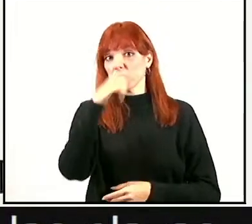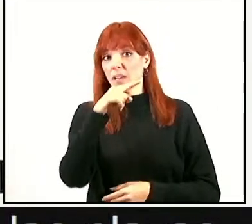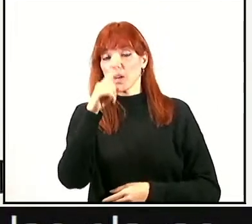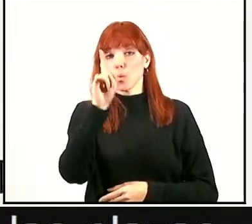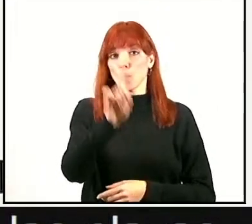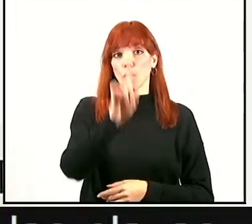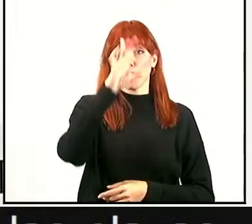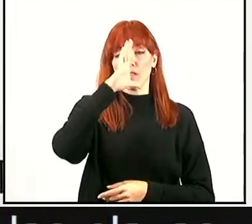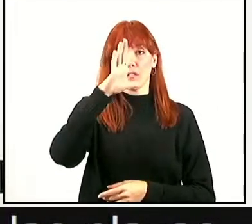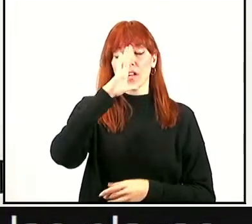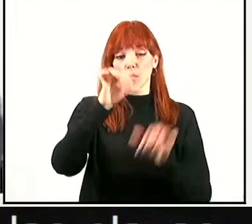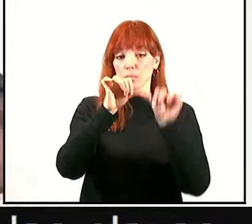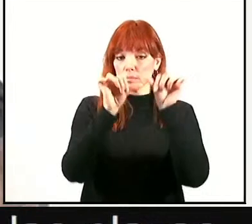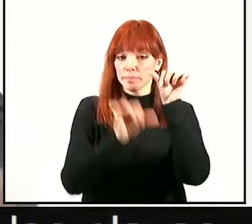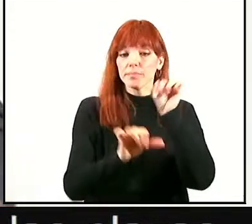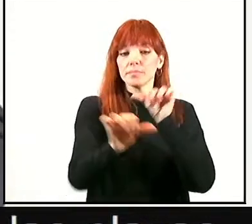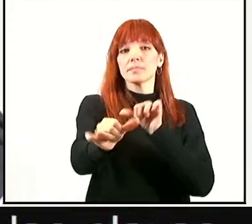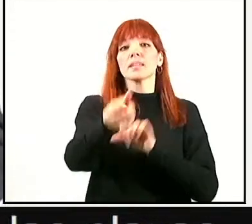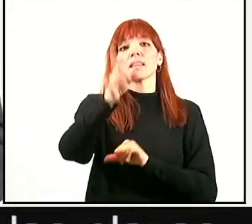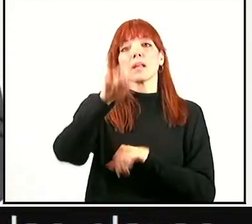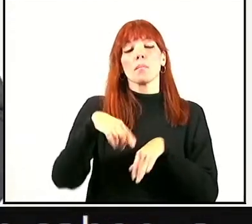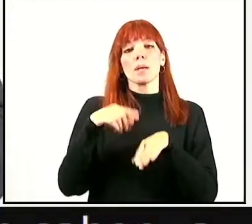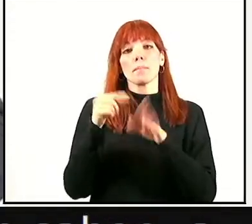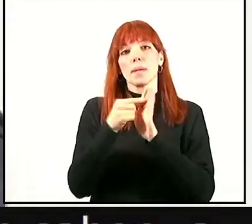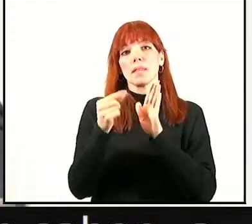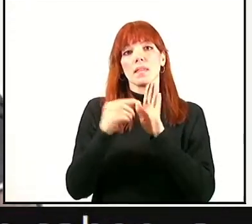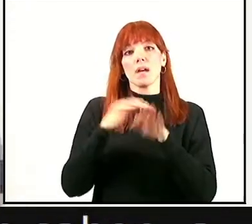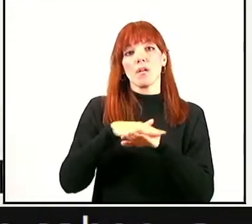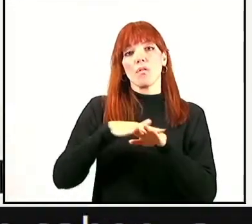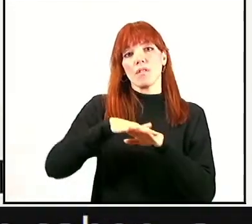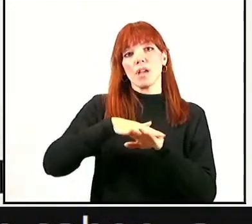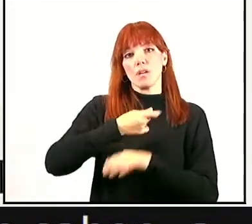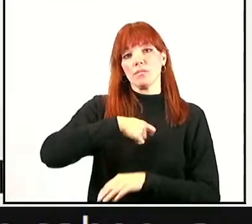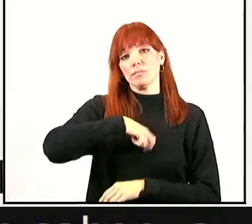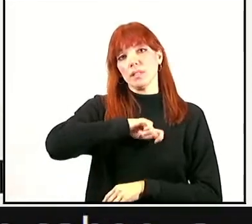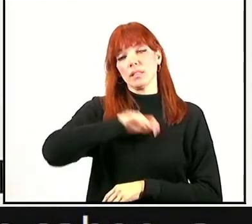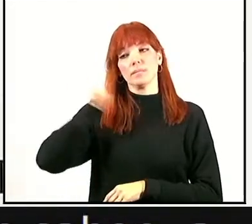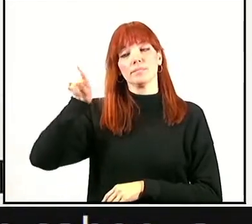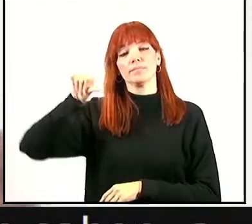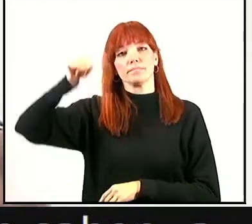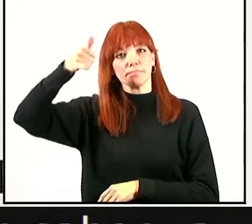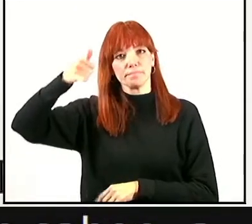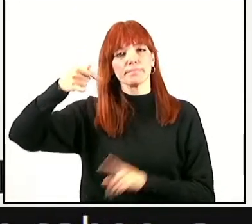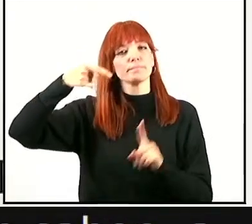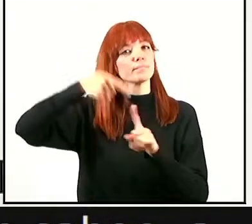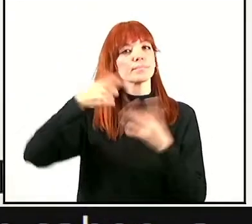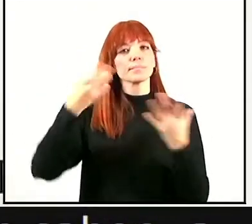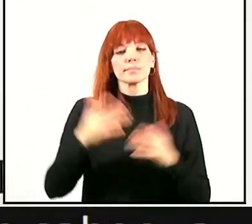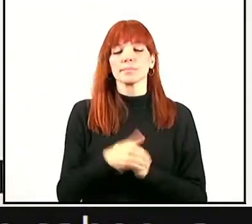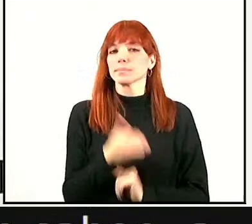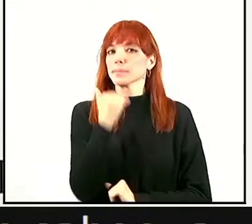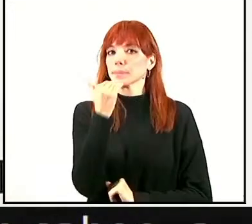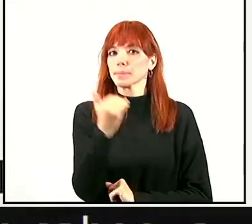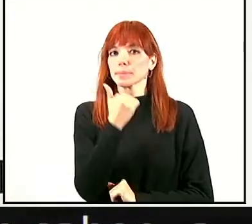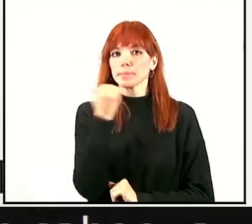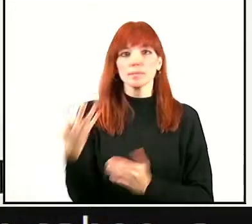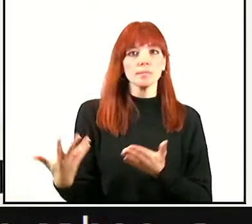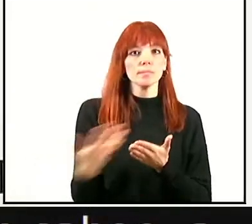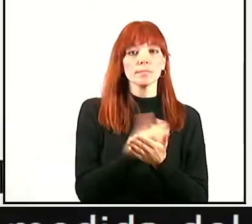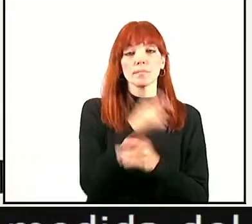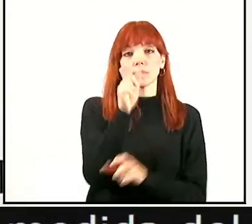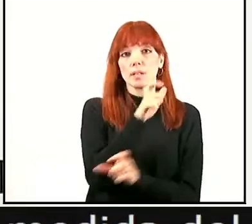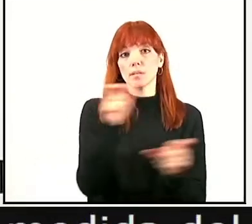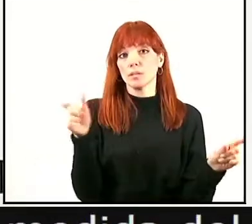febrero entrará también una medida del Gobierno central que harán que prácticamente todos los usuarios que